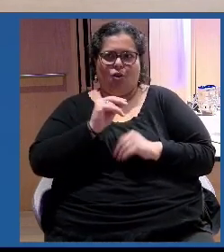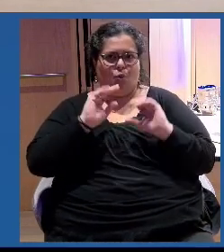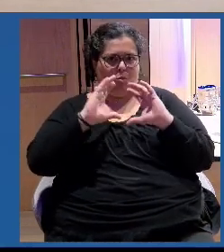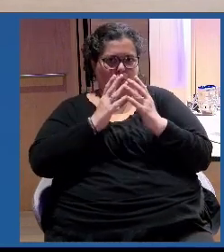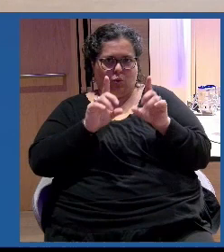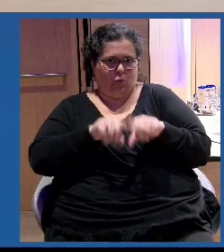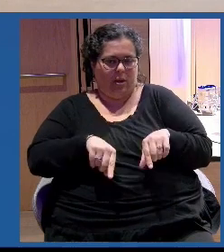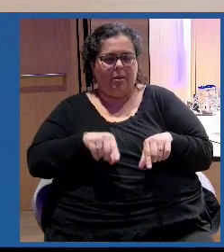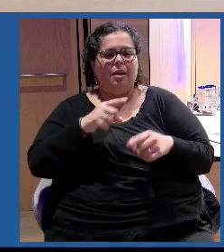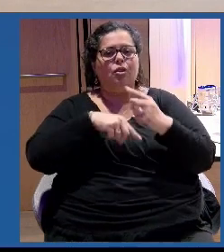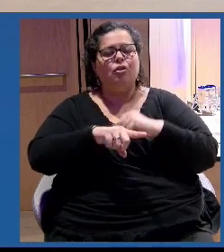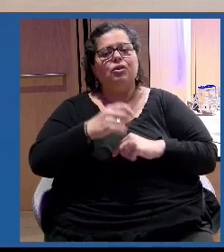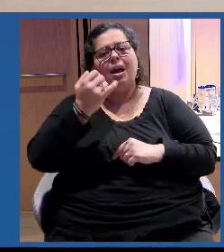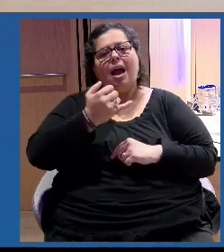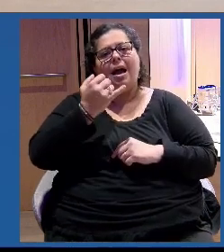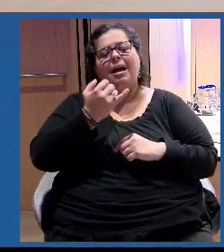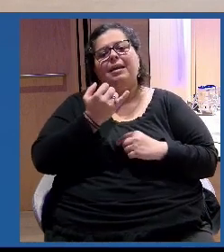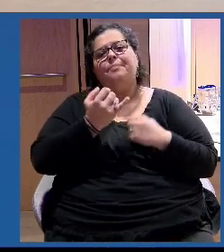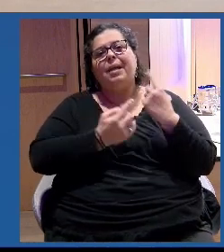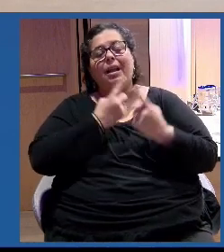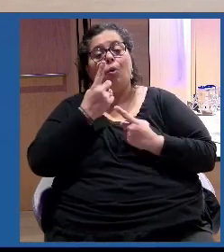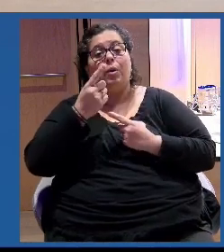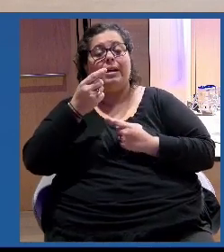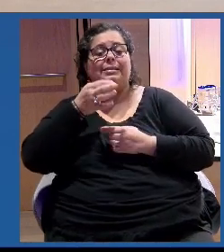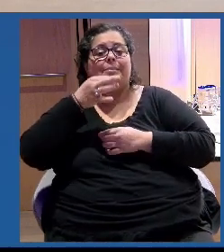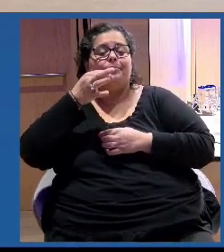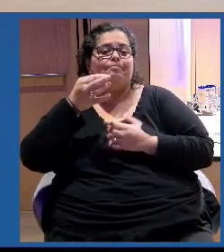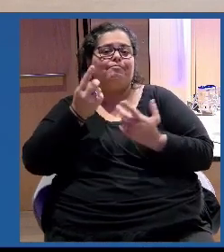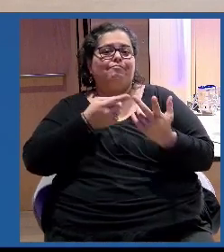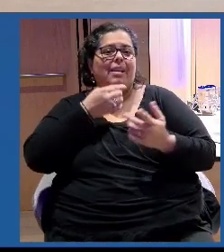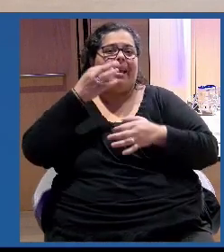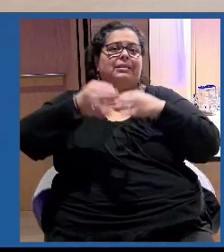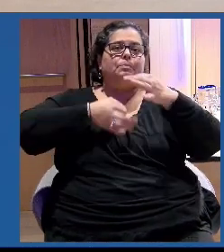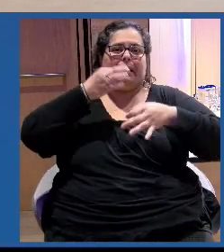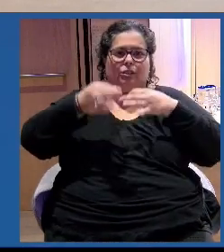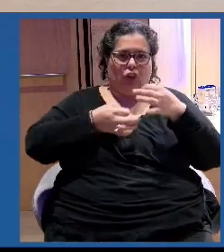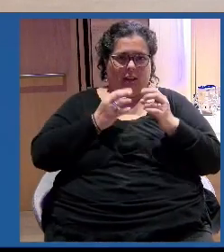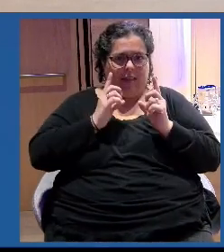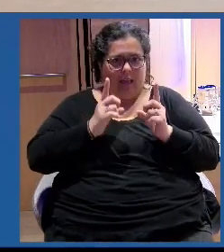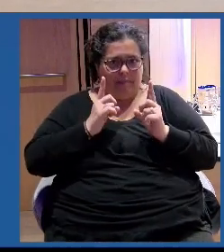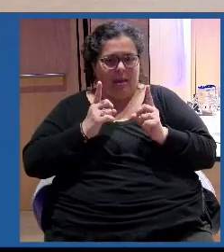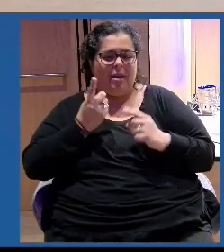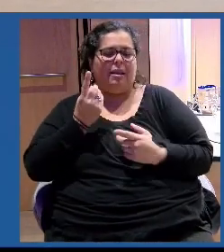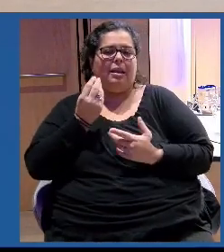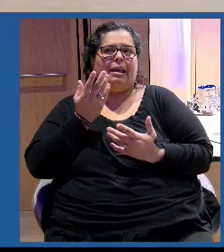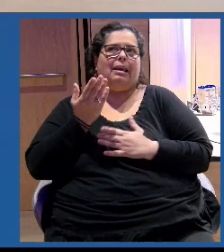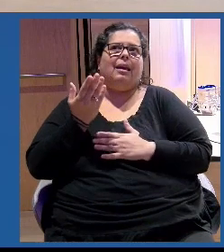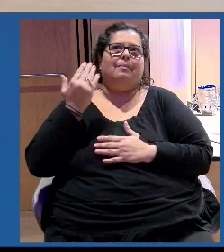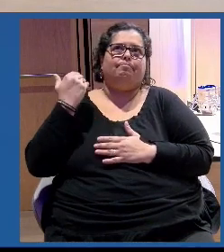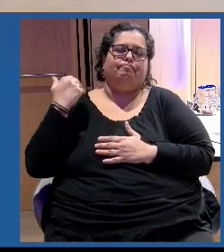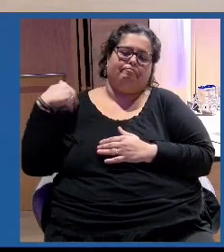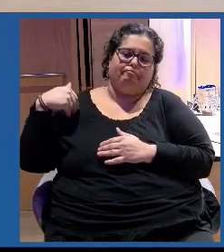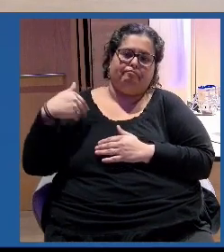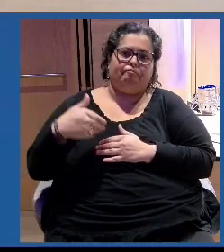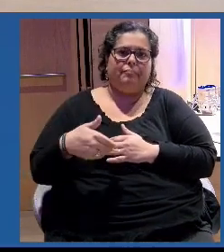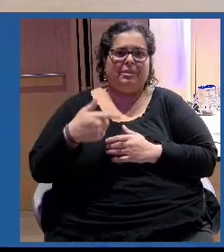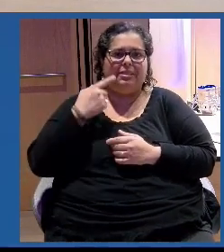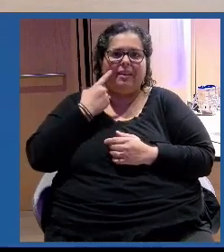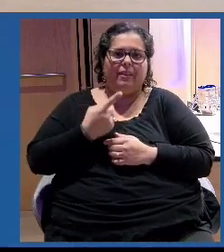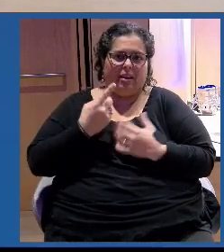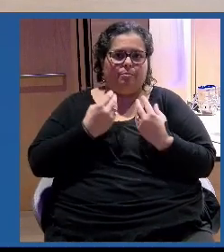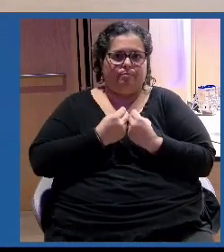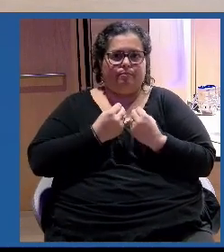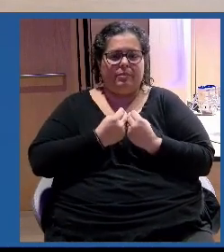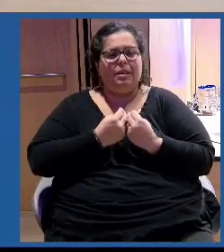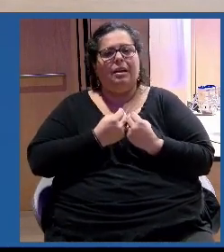Hay ciertas expresiones también que vienen reforzando y que aún se ven mucho, y